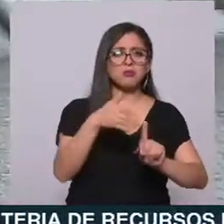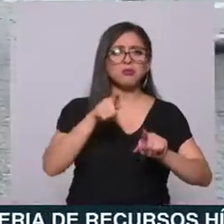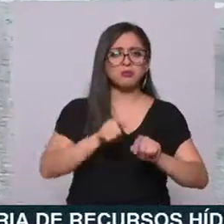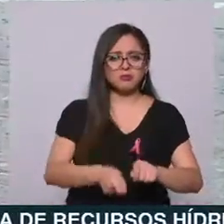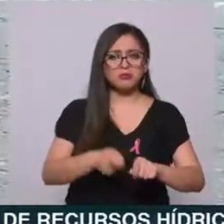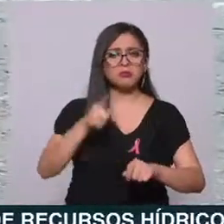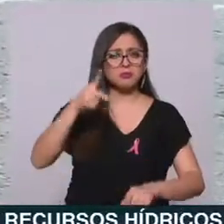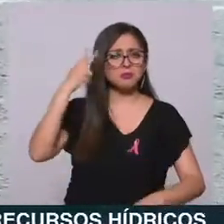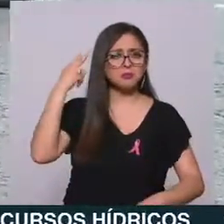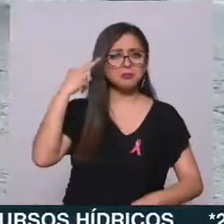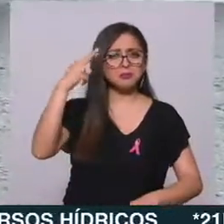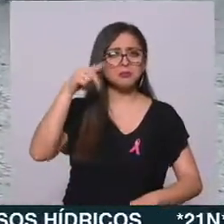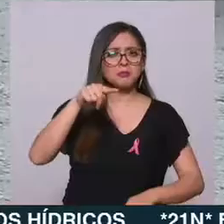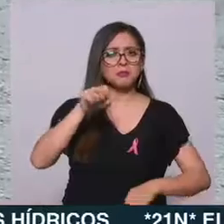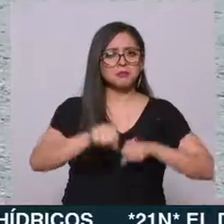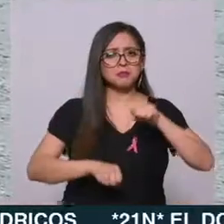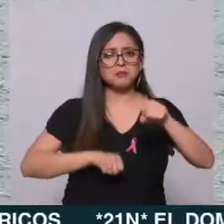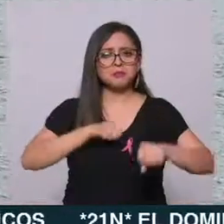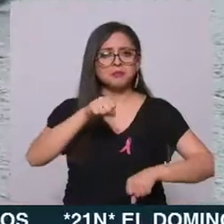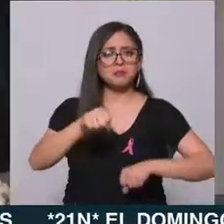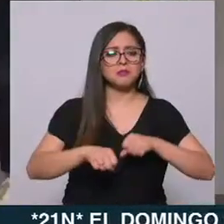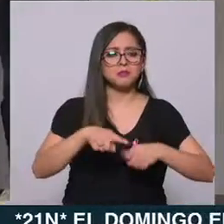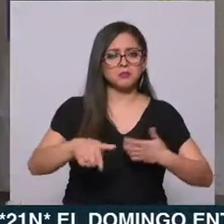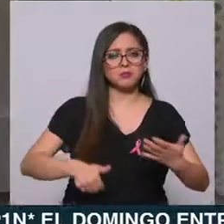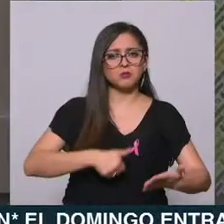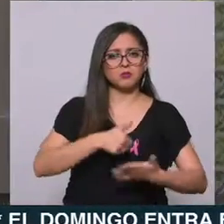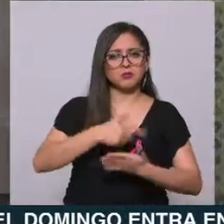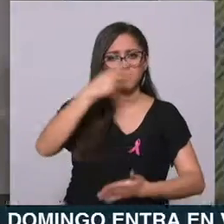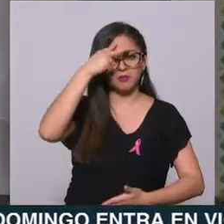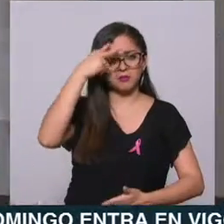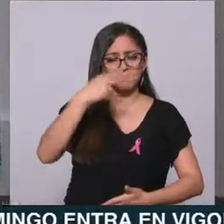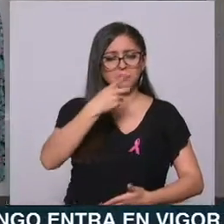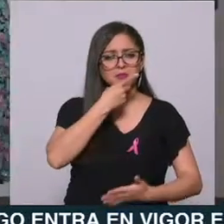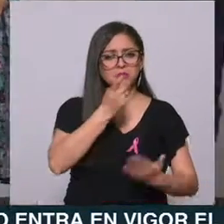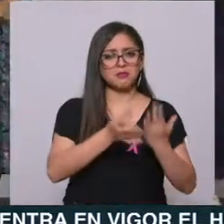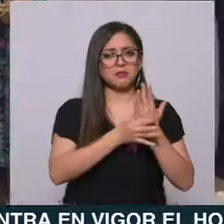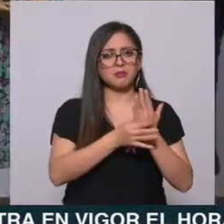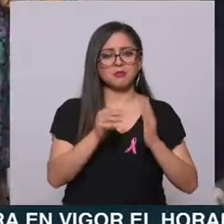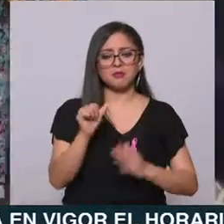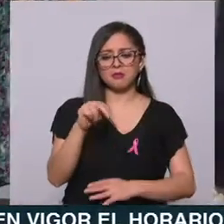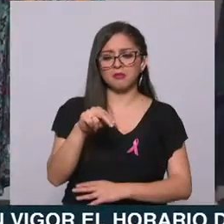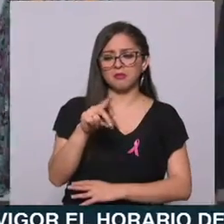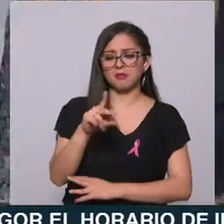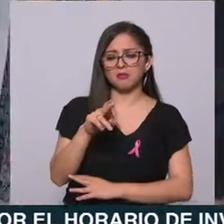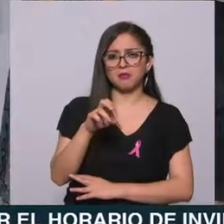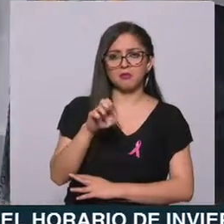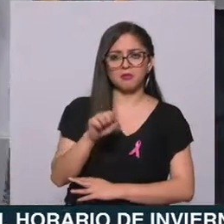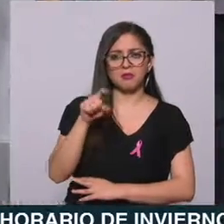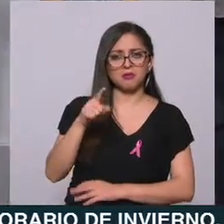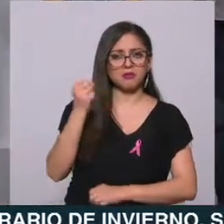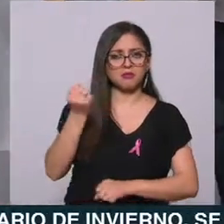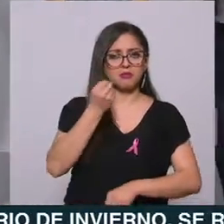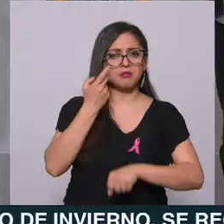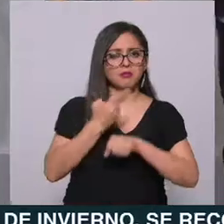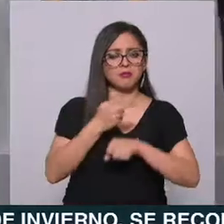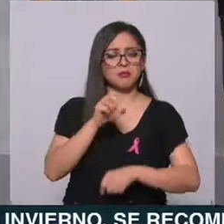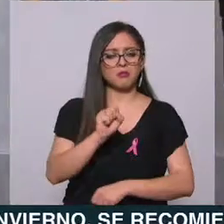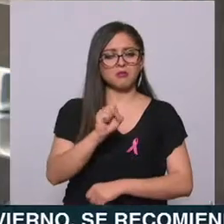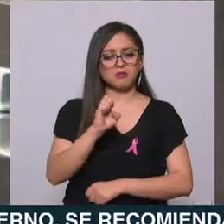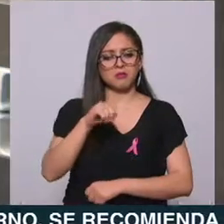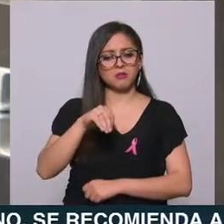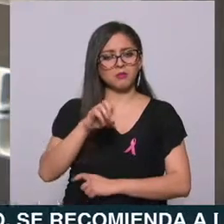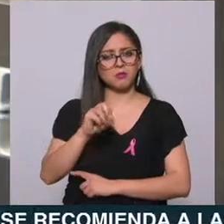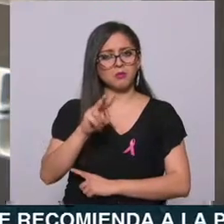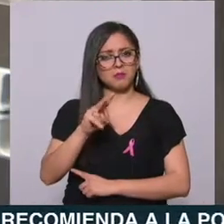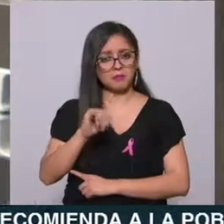de viajes en bicicleta en la Ciudad de México. Así lo anunció Andrés Layuz, secretario de Movilidad, quien informó que